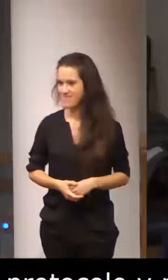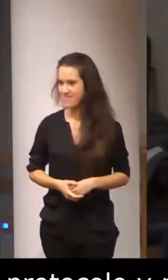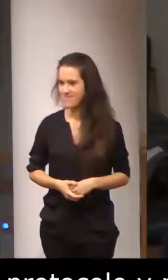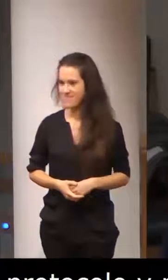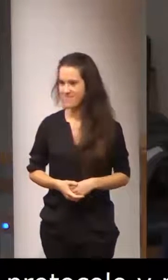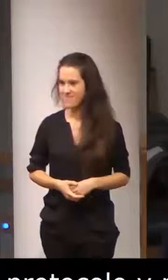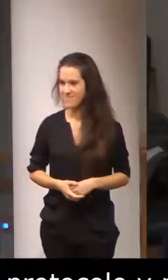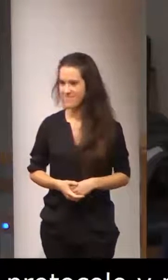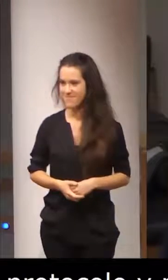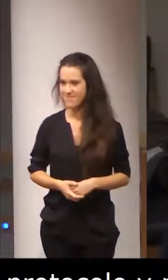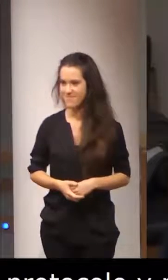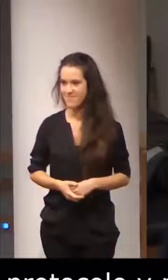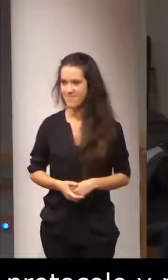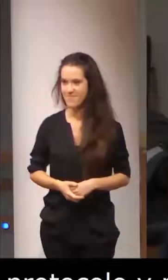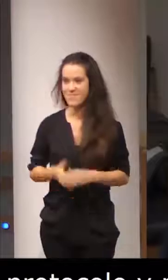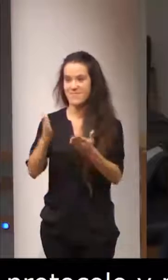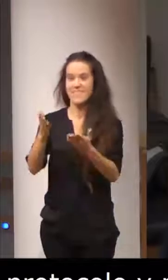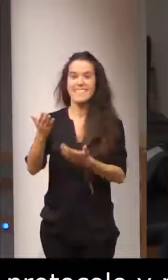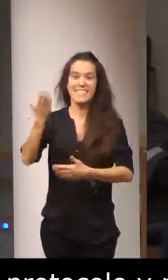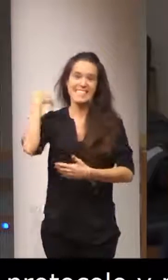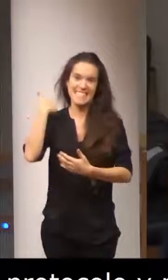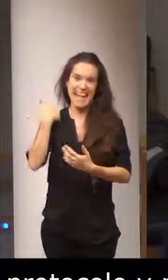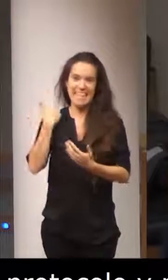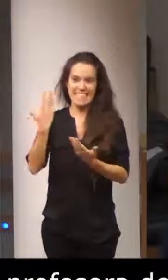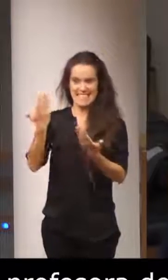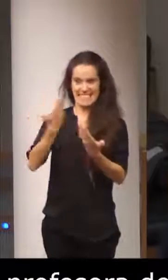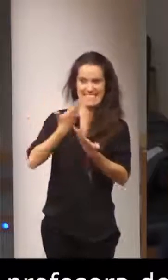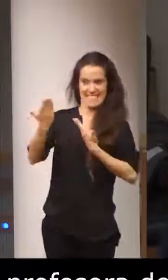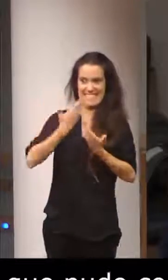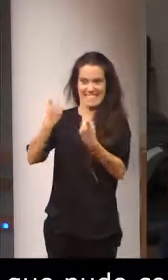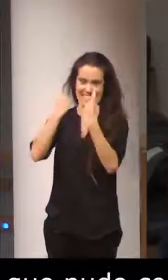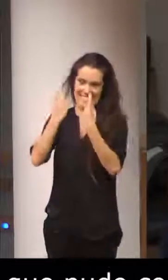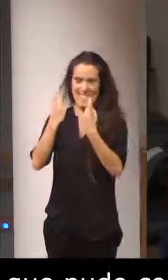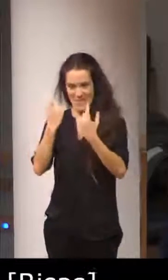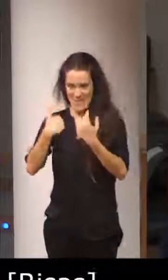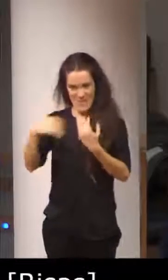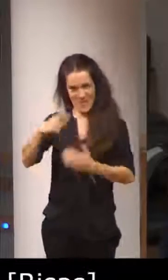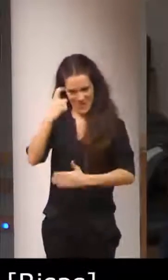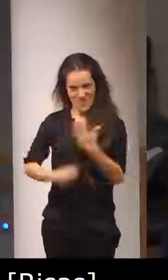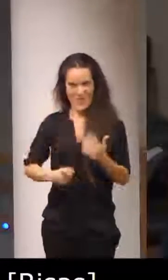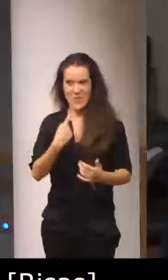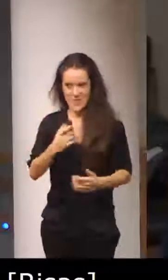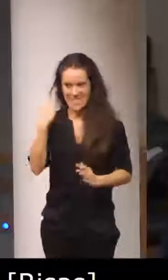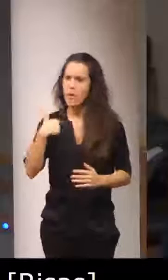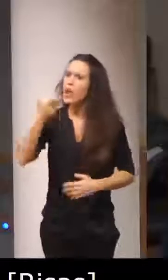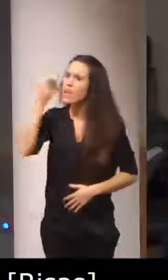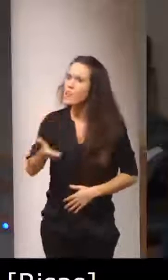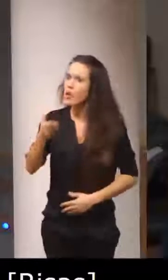que hizo lo que pudo conmigo. Hizo lo que pudo conmigo pero hizo algo muy importante y es que fue